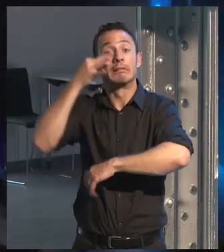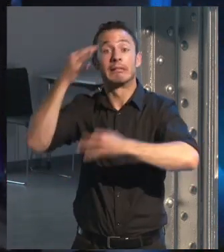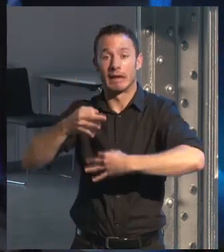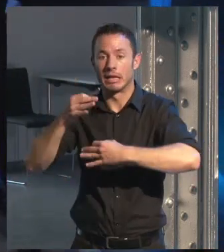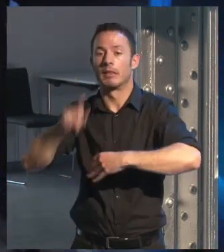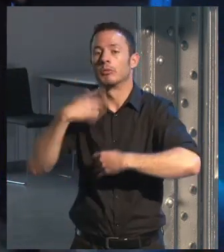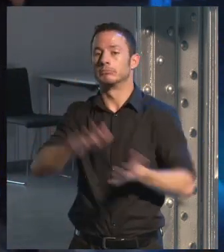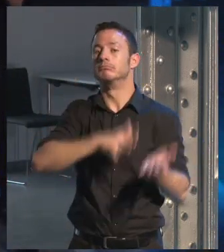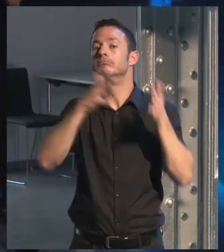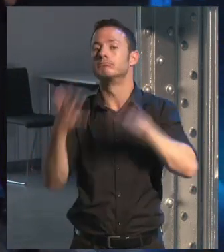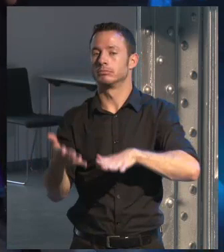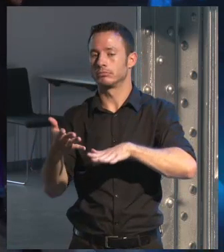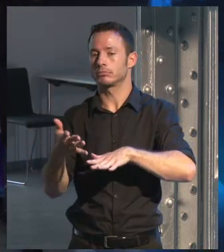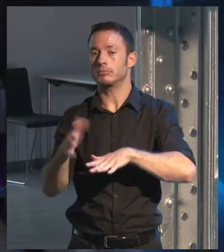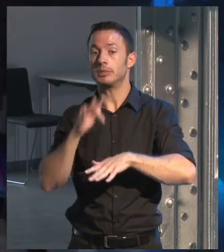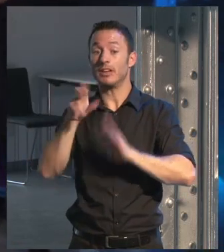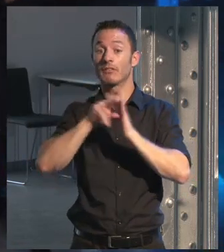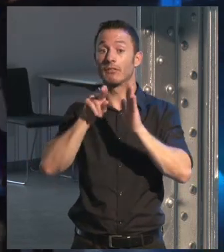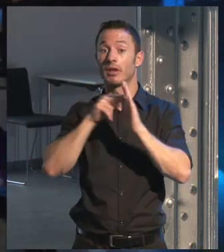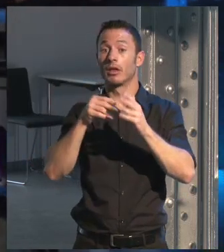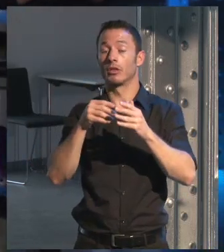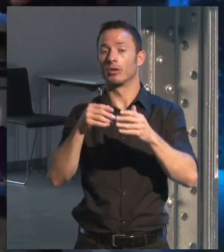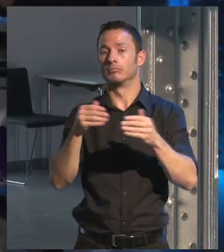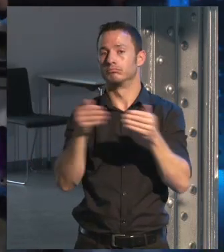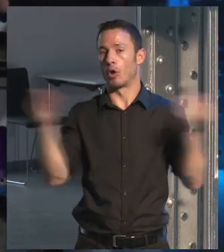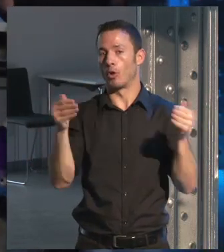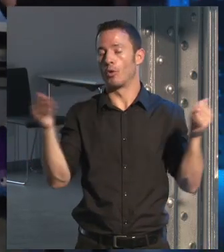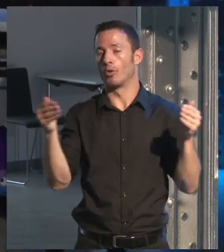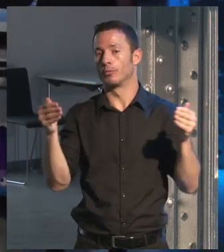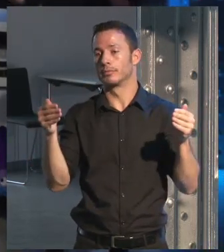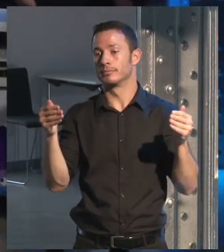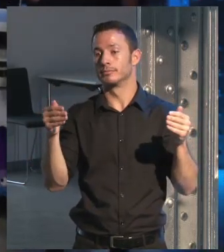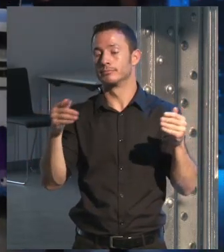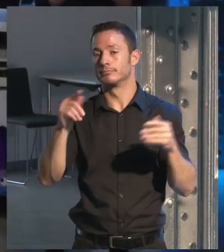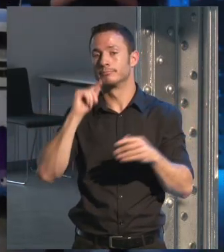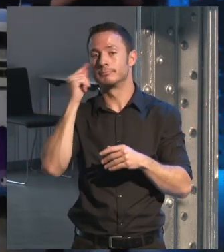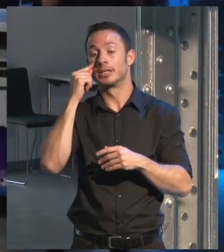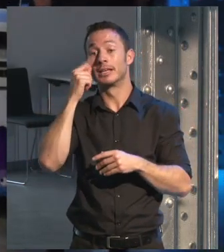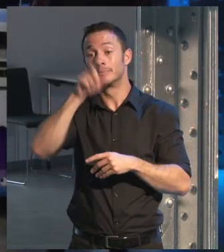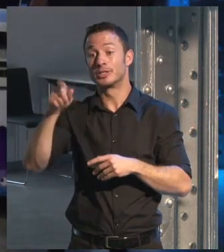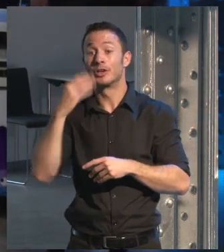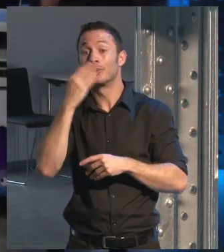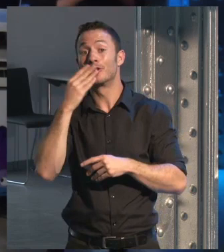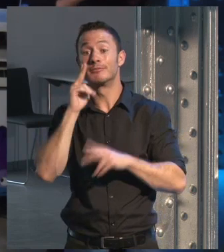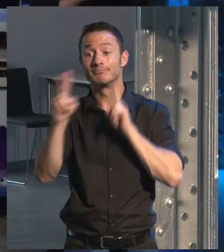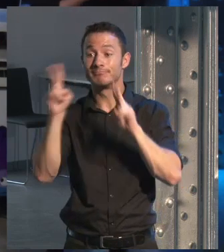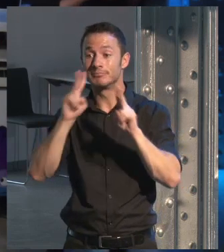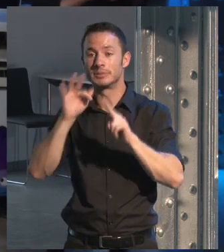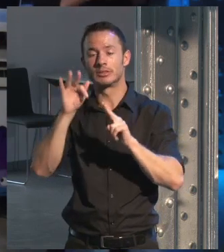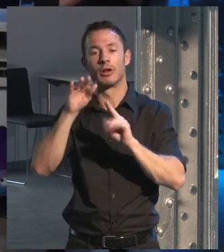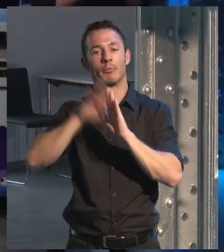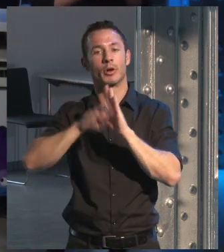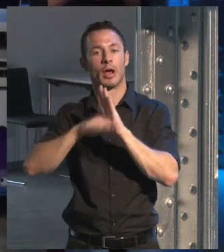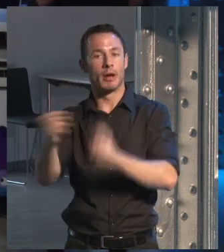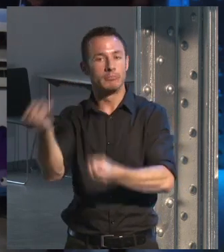pero que lo ponga en marcha, y después de lanzar este vídeo, es que la gente que hemos visto en los colegios, la gente que nos llama al programa para